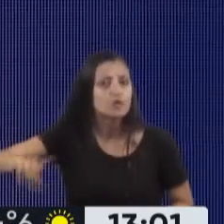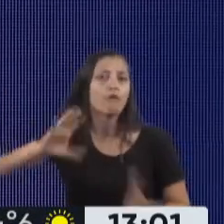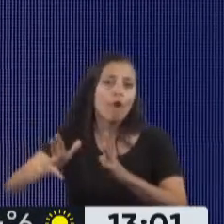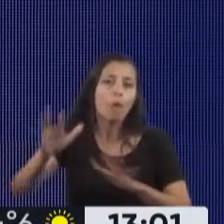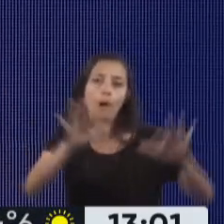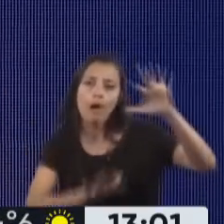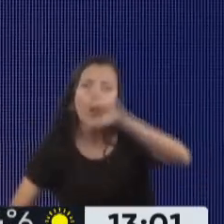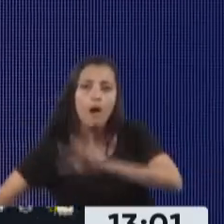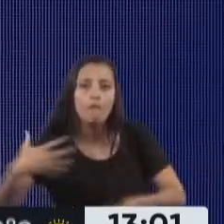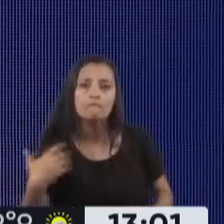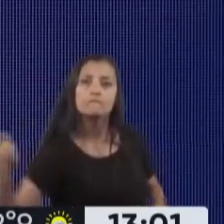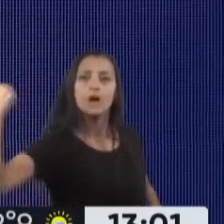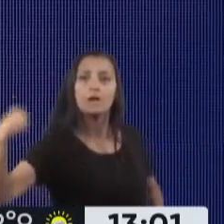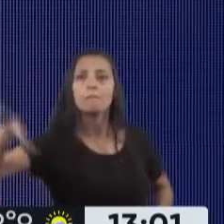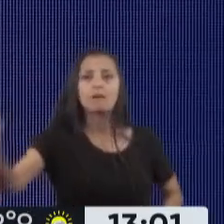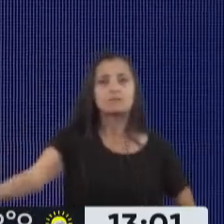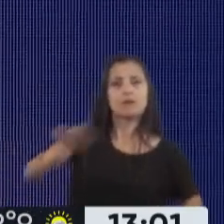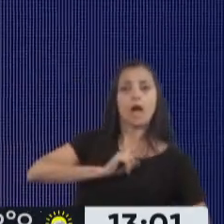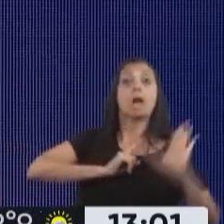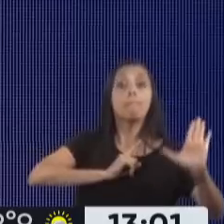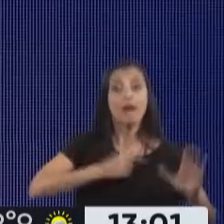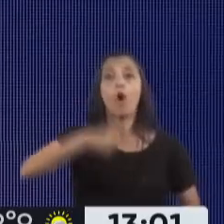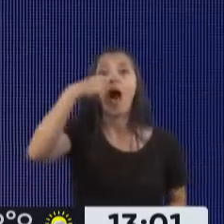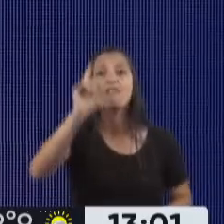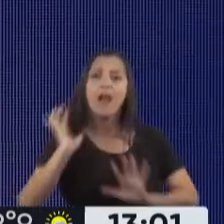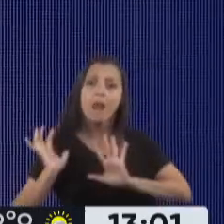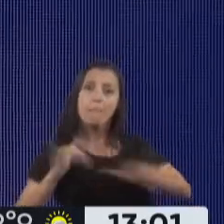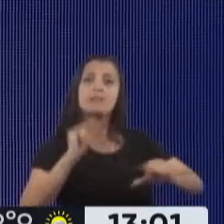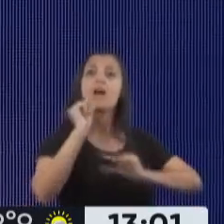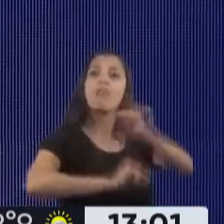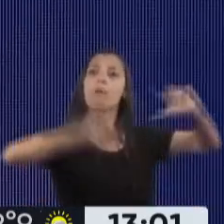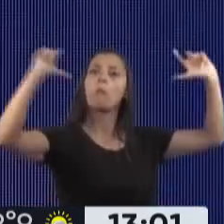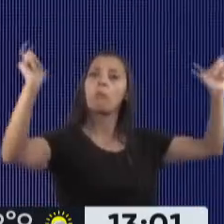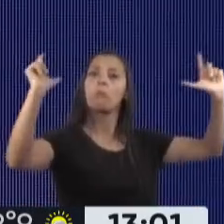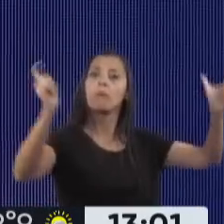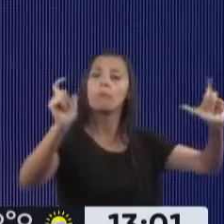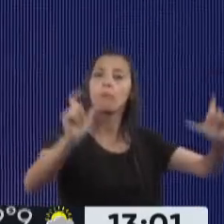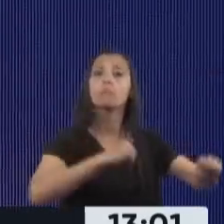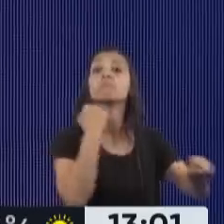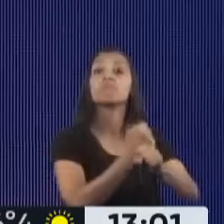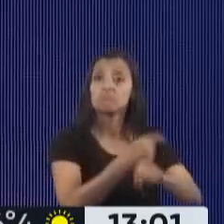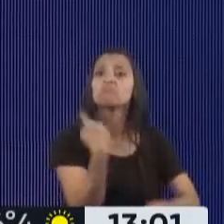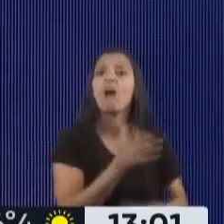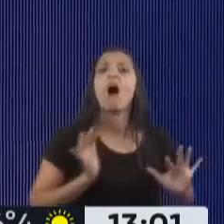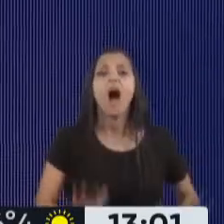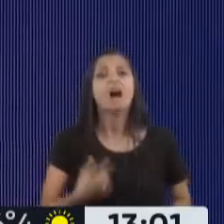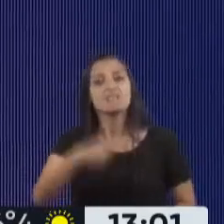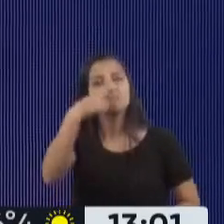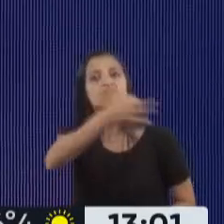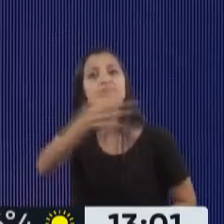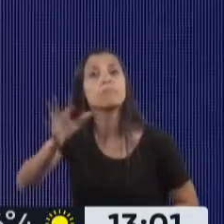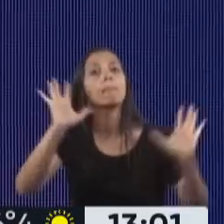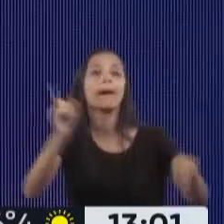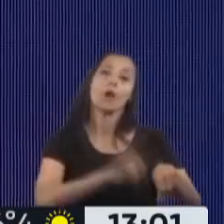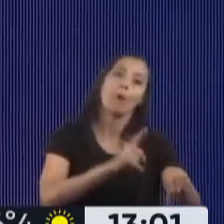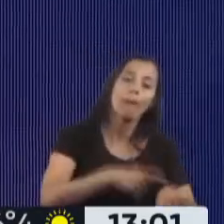y después las distintas marchas se iban a ir desinflando. Y efectivamente es lo que hicimos. Pero bueno, en el medio